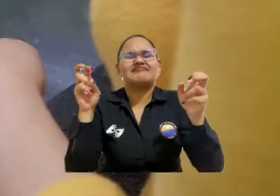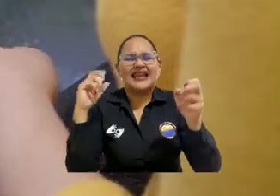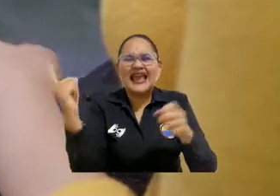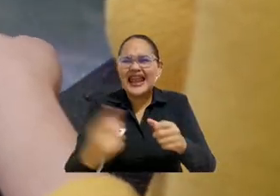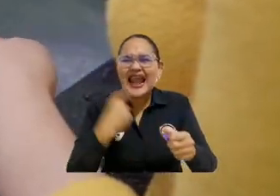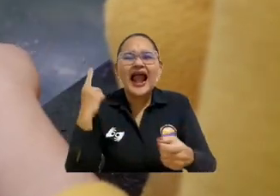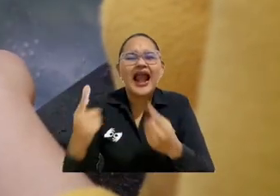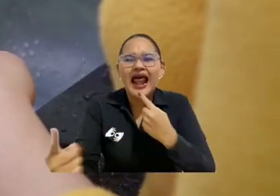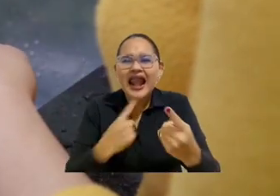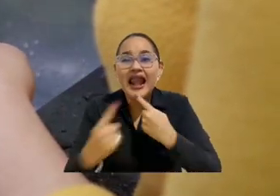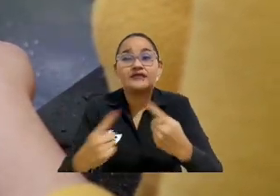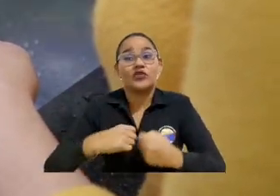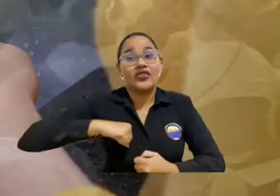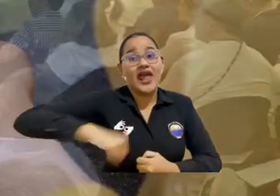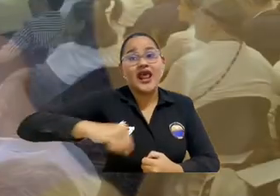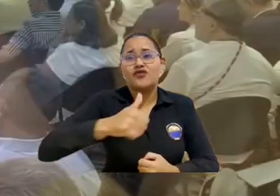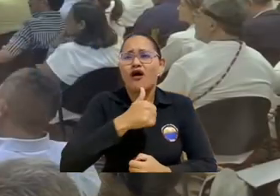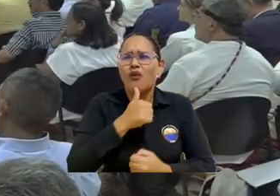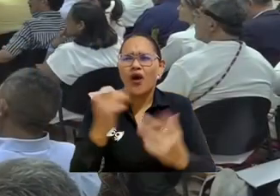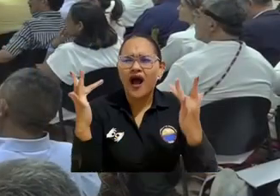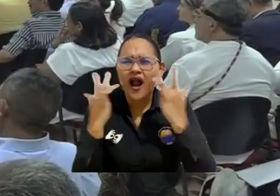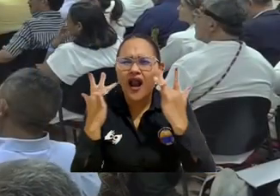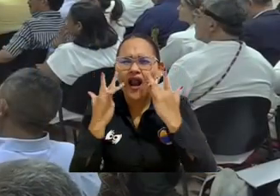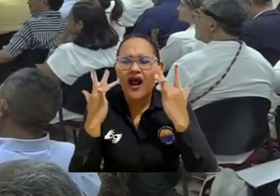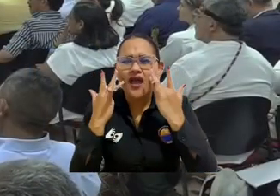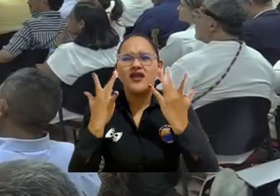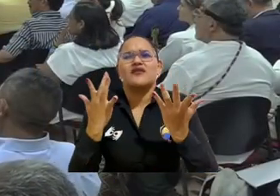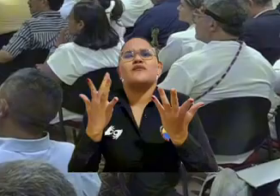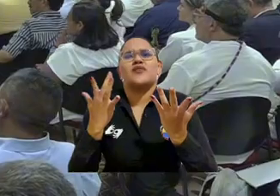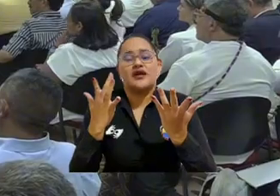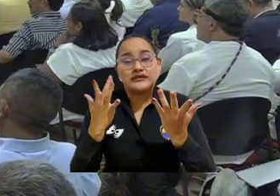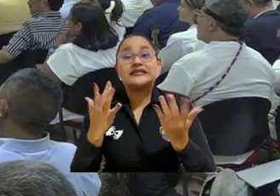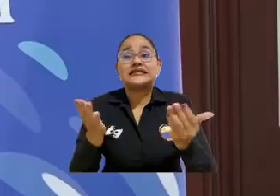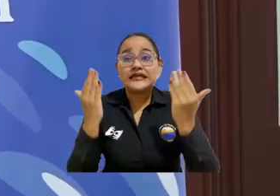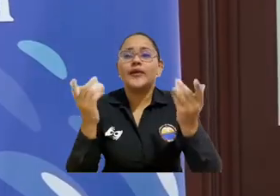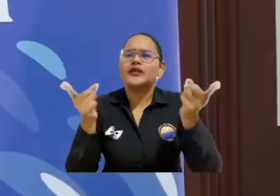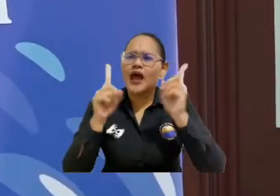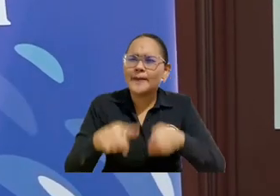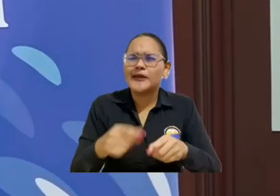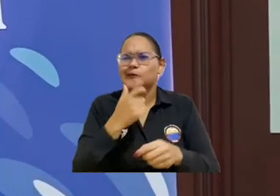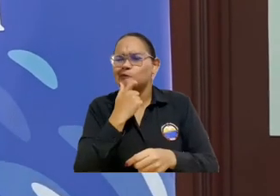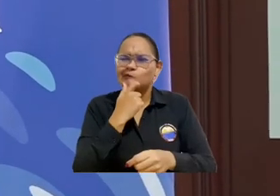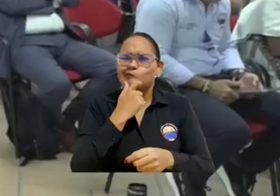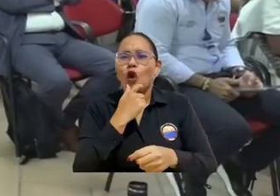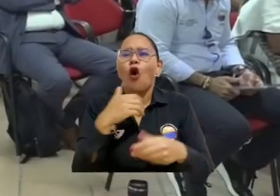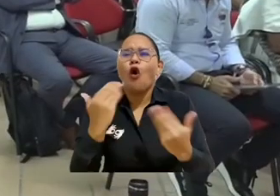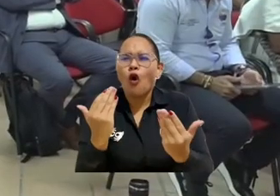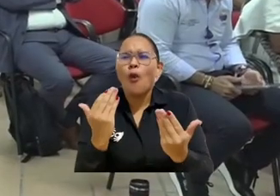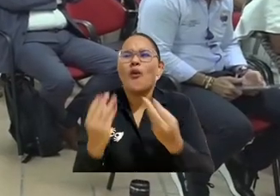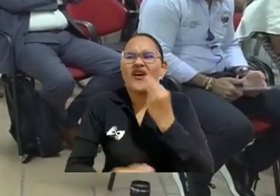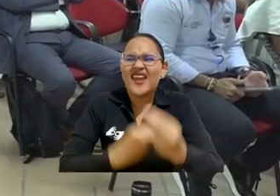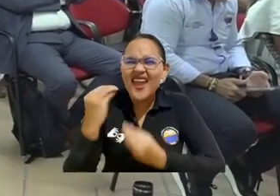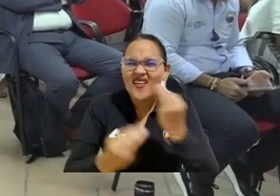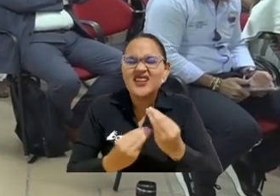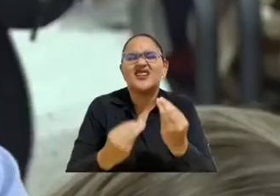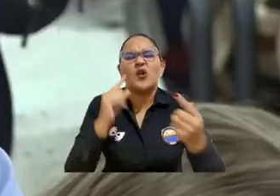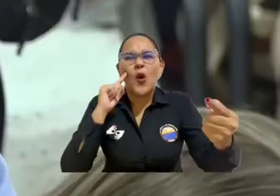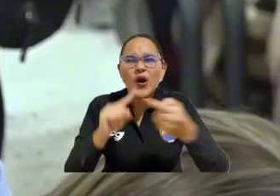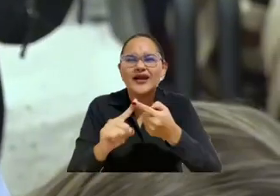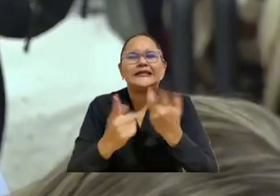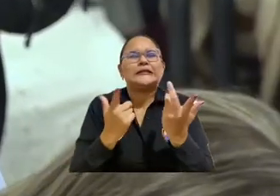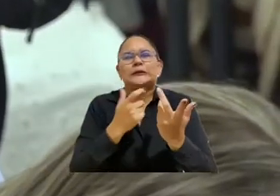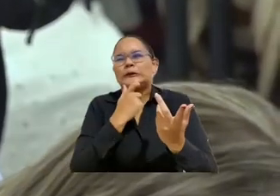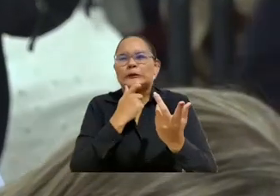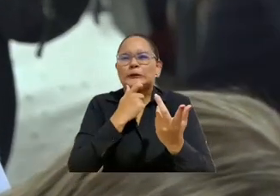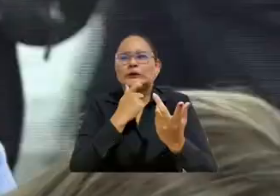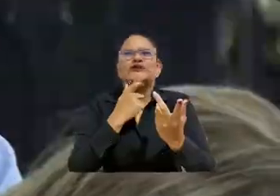agua como un derecho para la sociedad este espacio también permitió una hoja de ruta para encontrar soluciones de corto mediano y largo